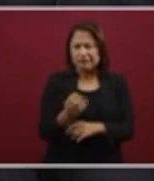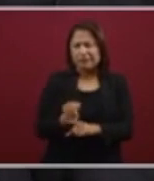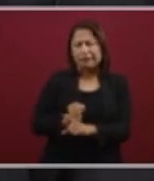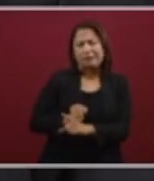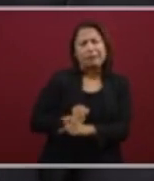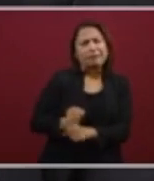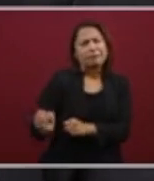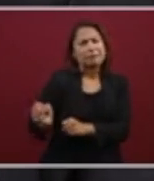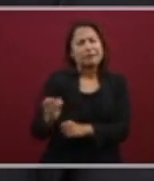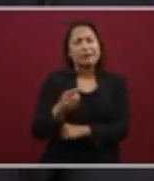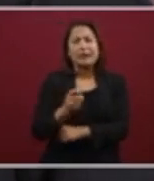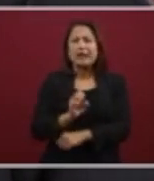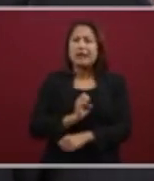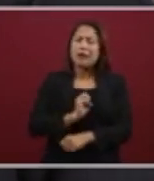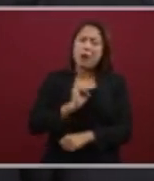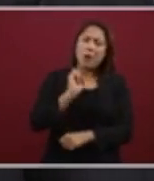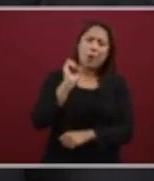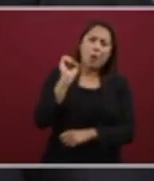que se